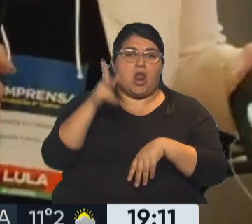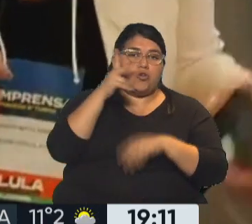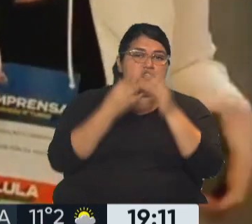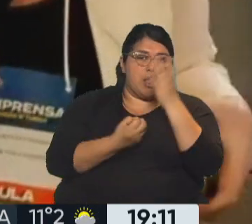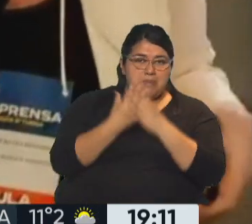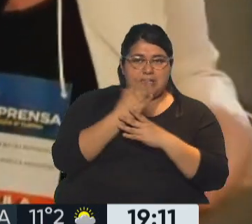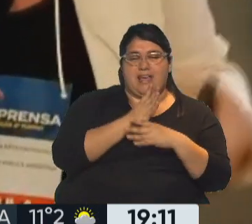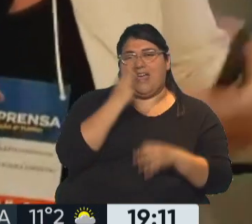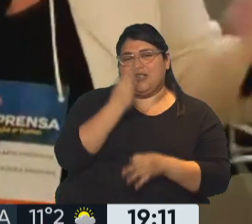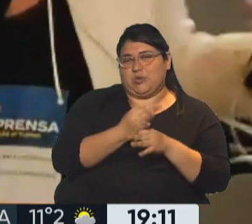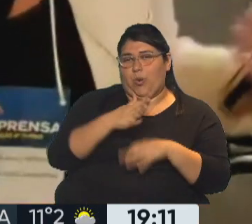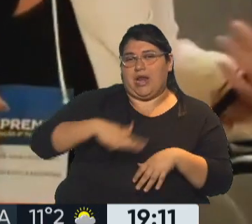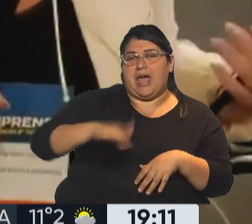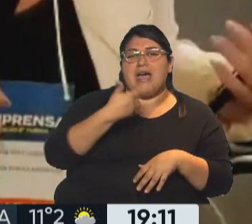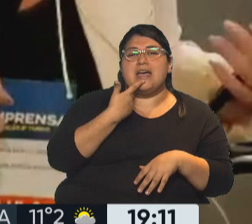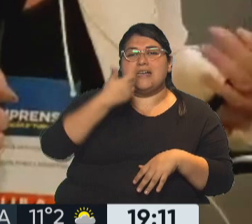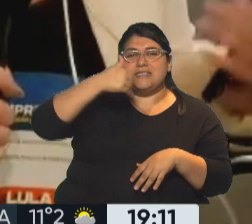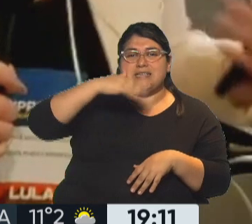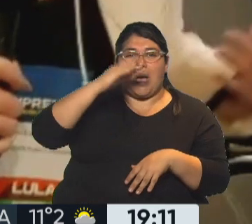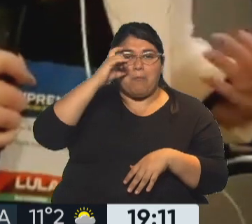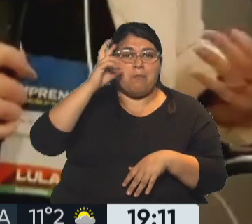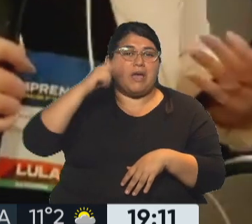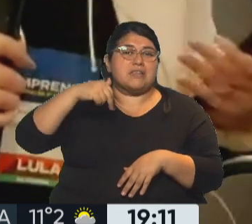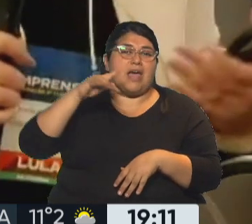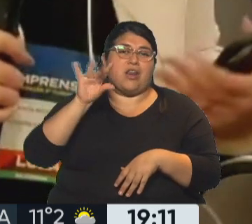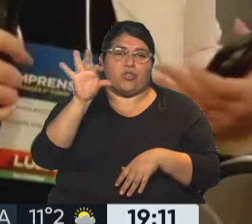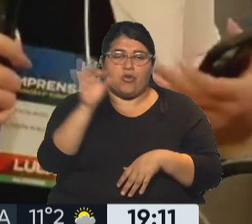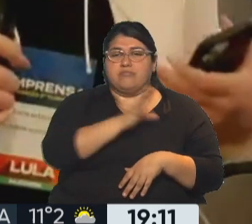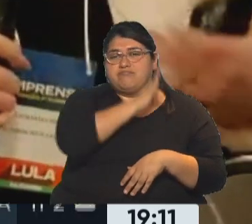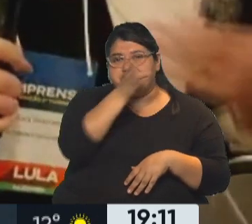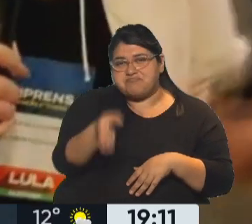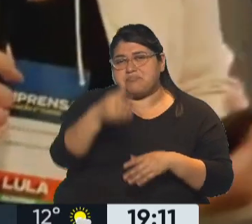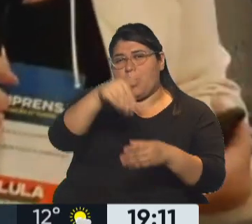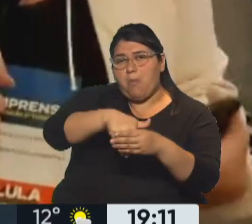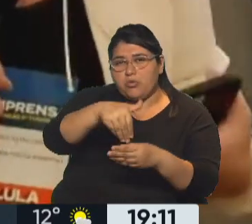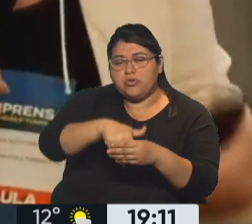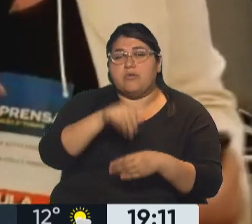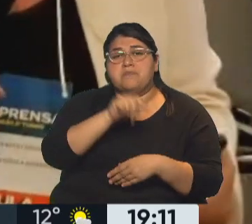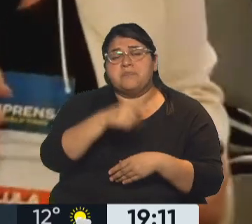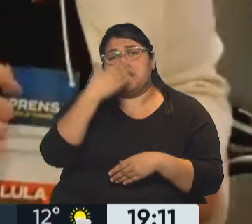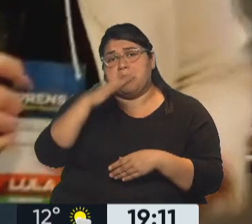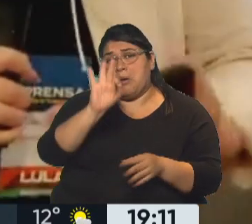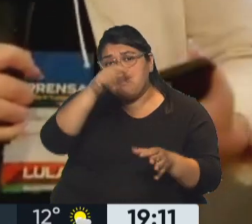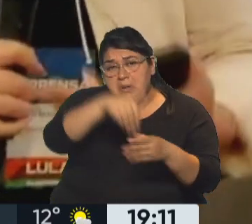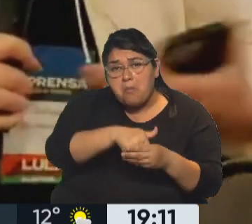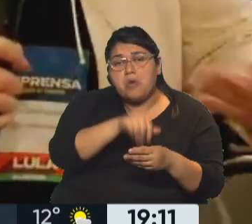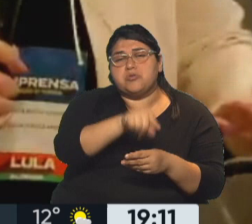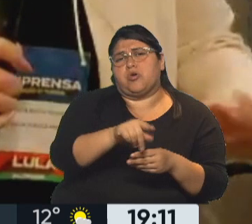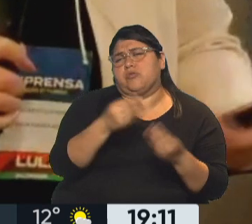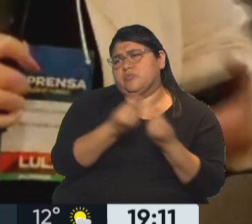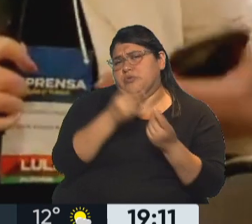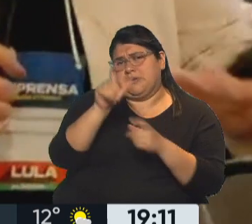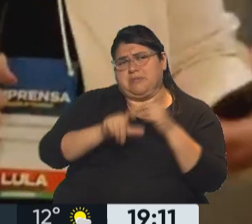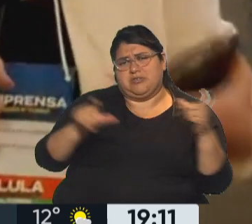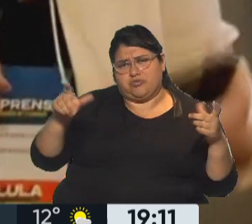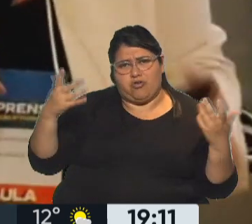en una escuela de San Bernardo donde lo hizo por supuesto durante toda las elecciones Bueno luego de haber votado muchísima cantidad de gente